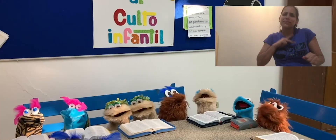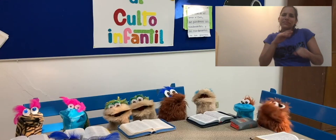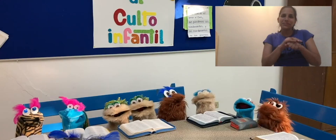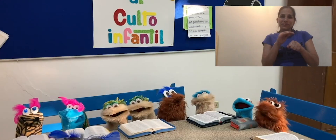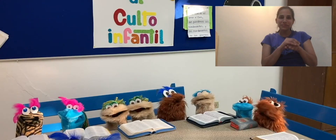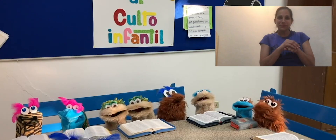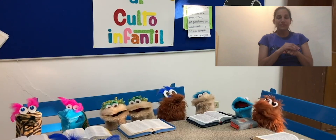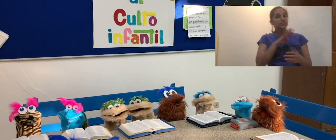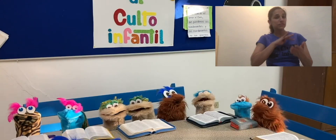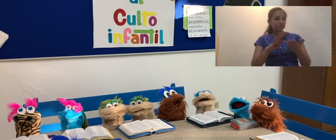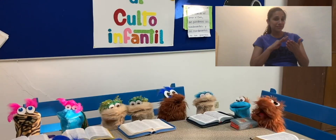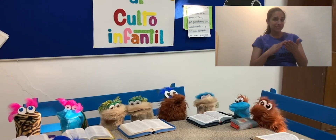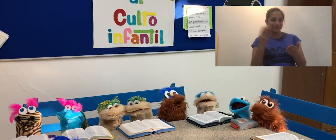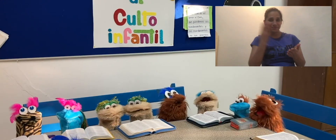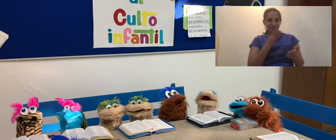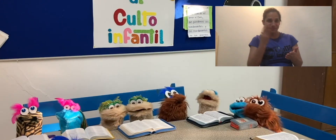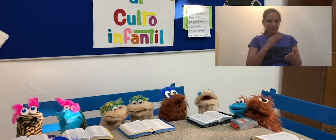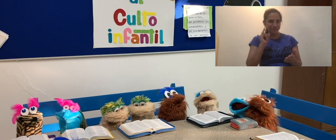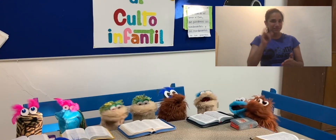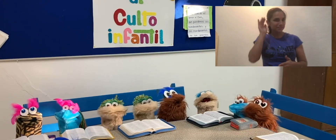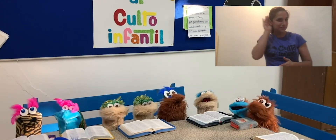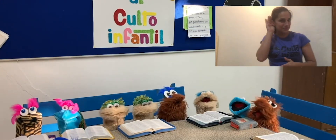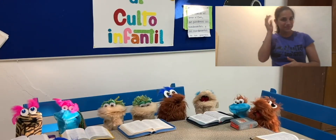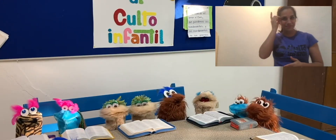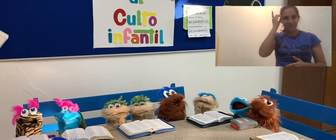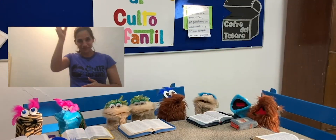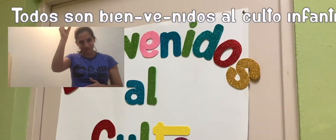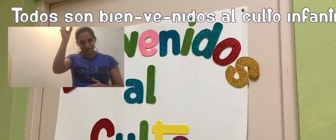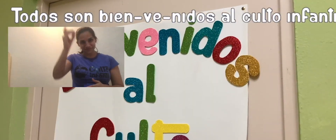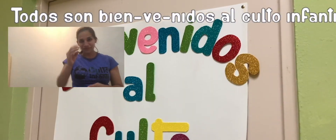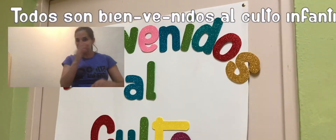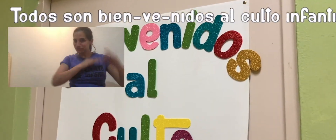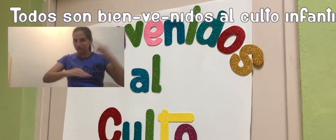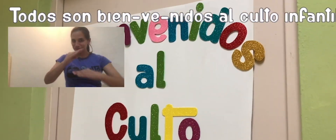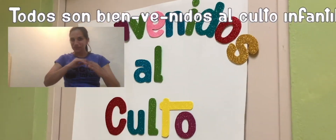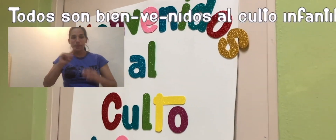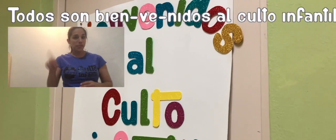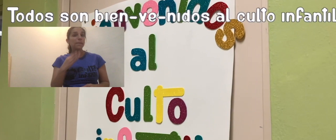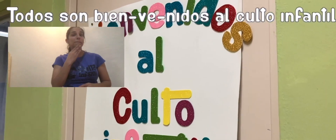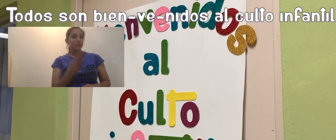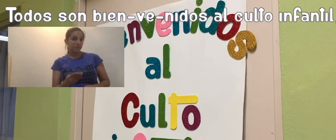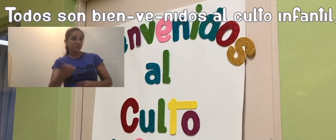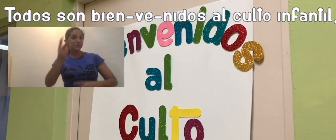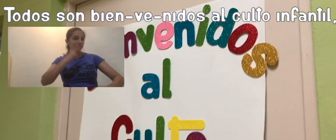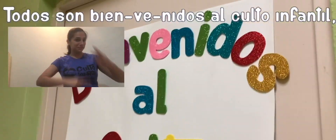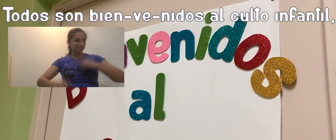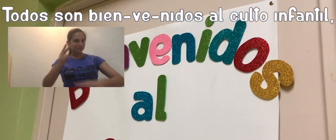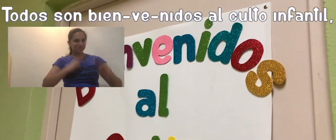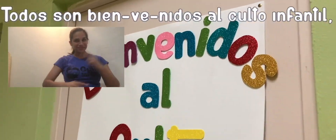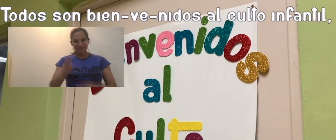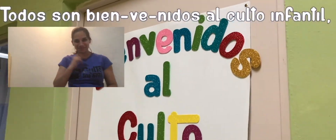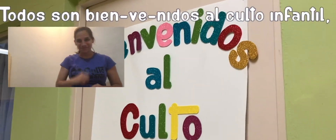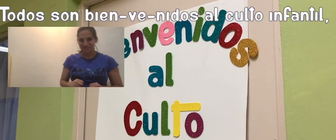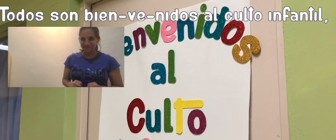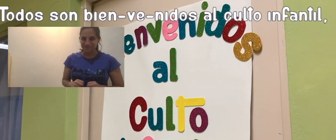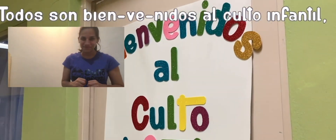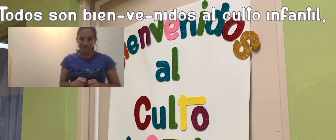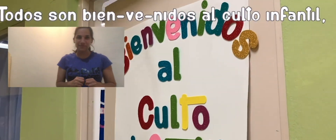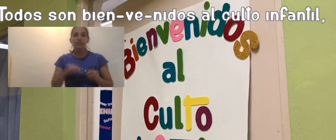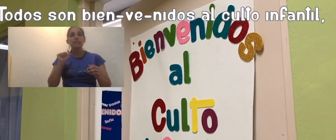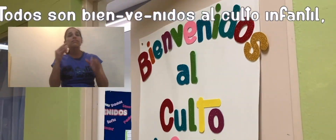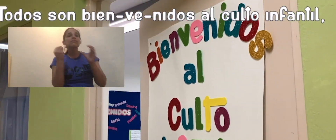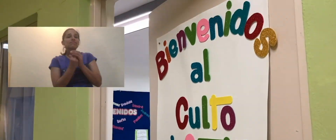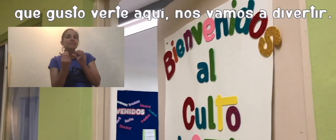amigos, leer la Biblia y escuchar a Dios. Todos son bienvenidos